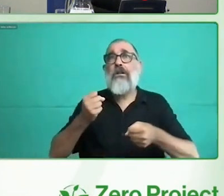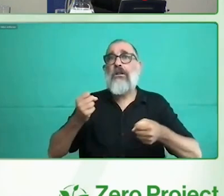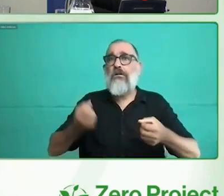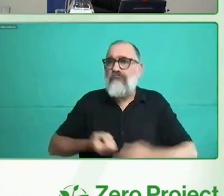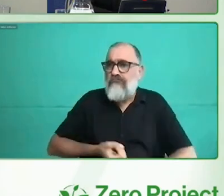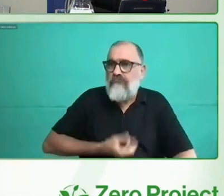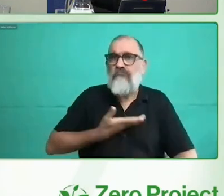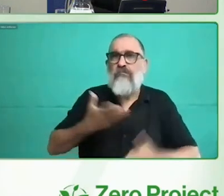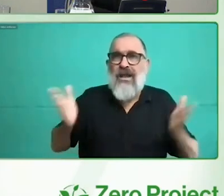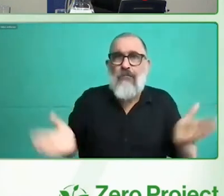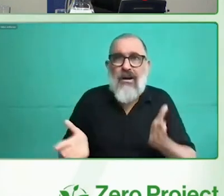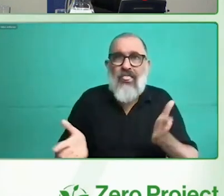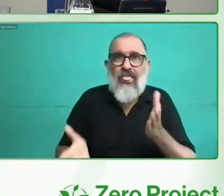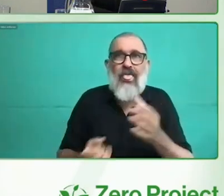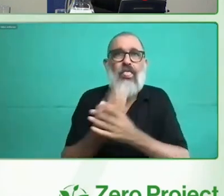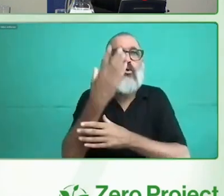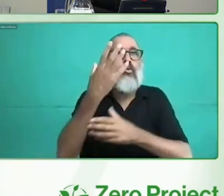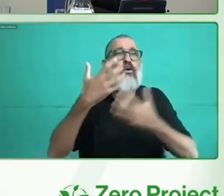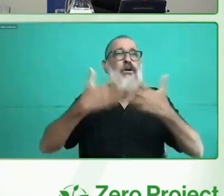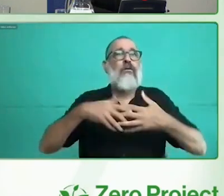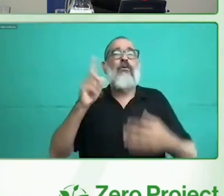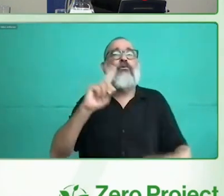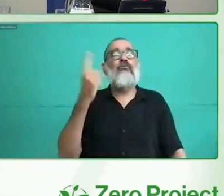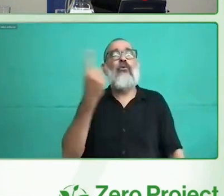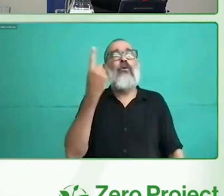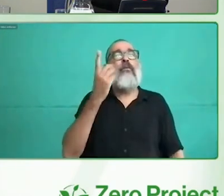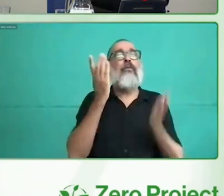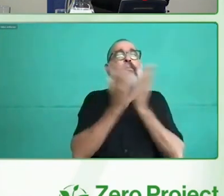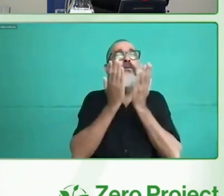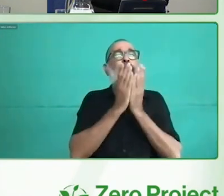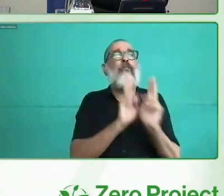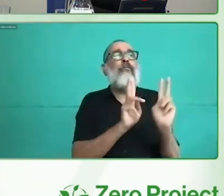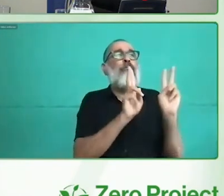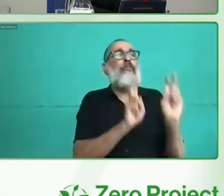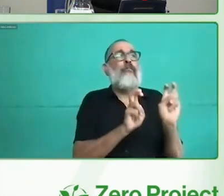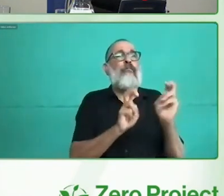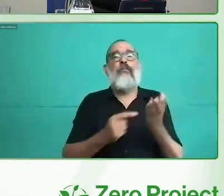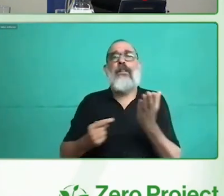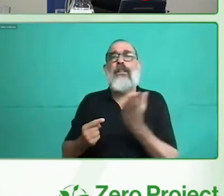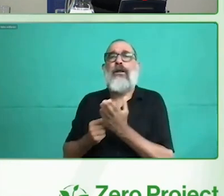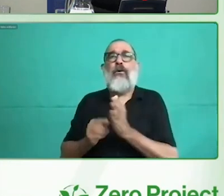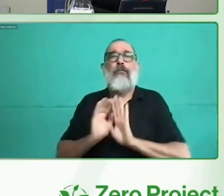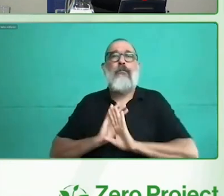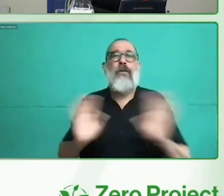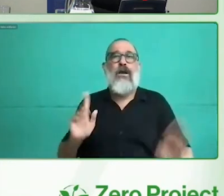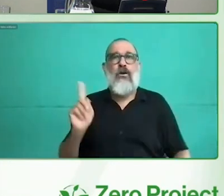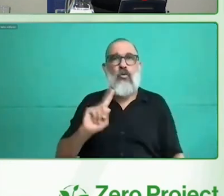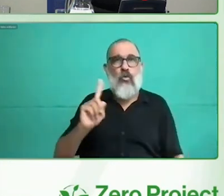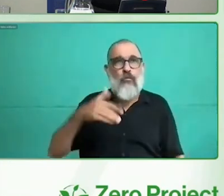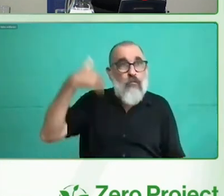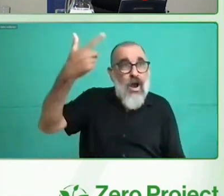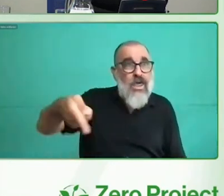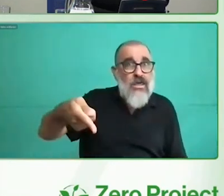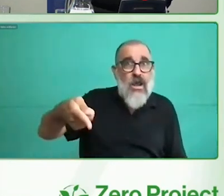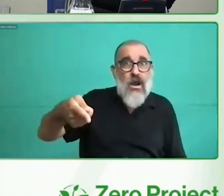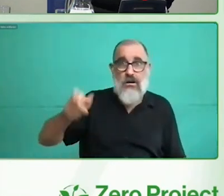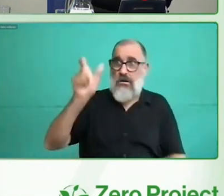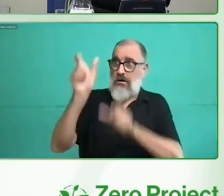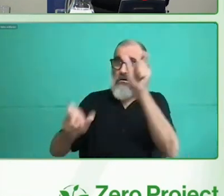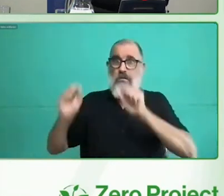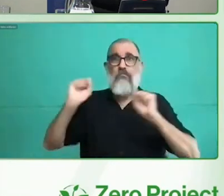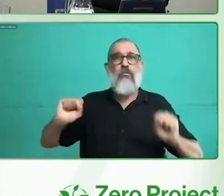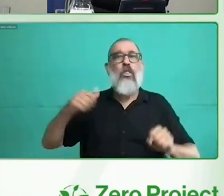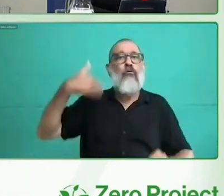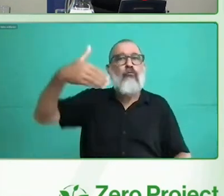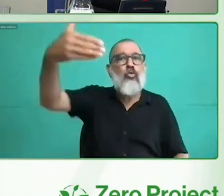sistema no está lejos de ellas, es parte de la vida, y que aunque ellas deseen elegir carreras en temas de salud,